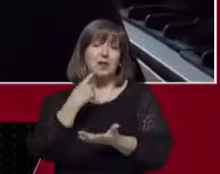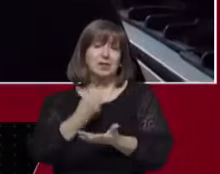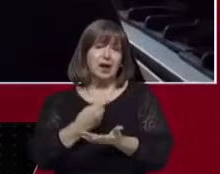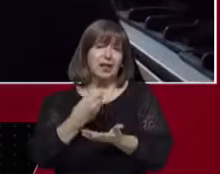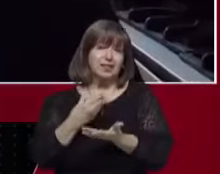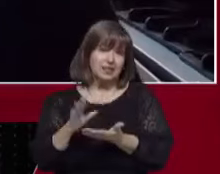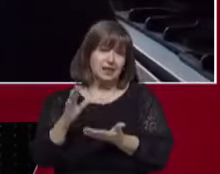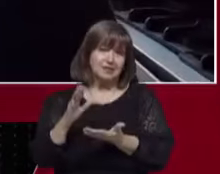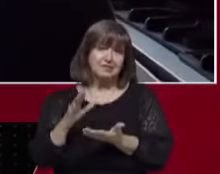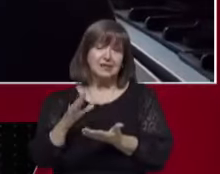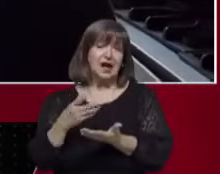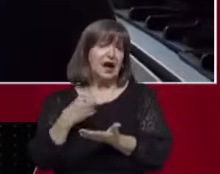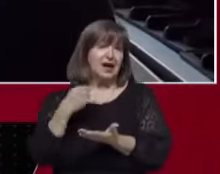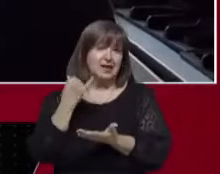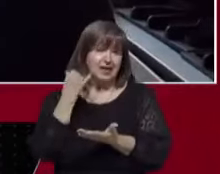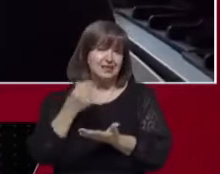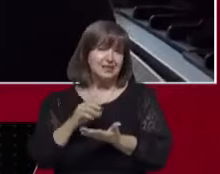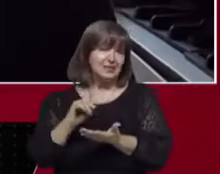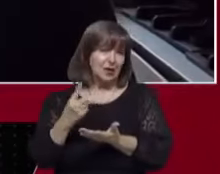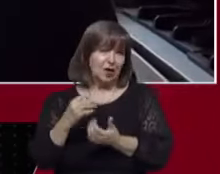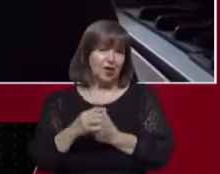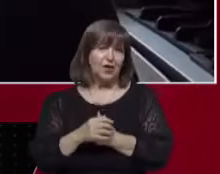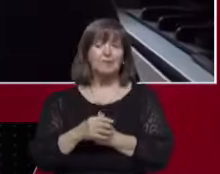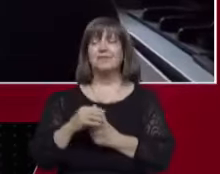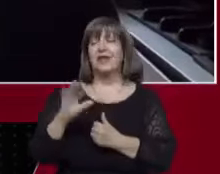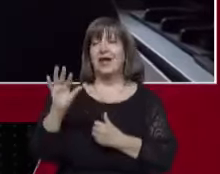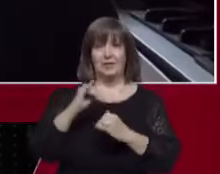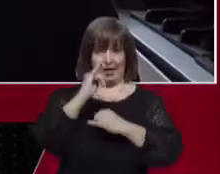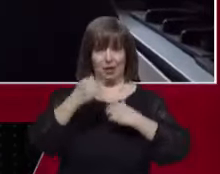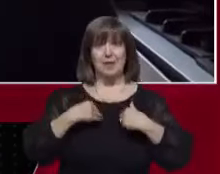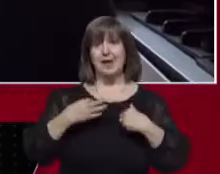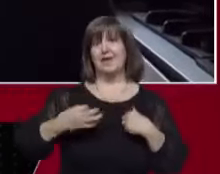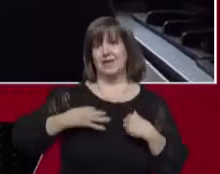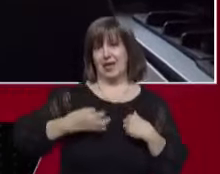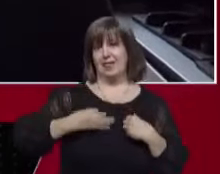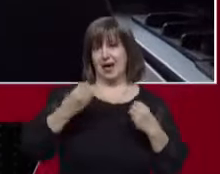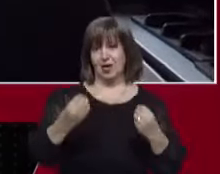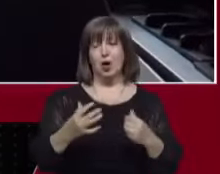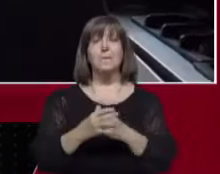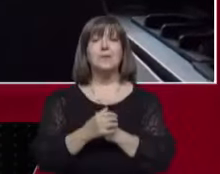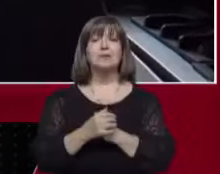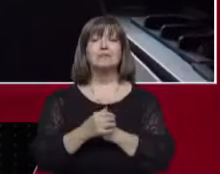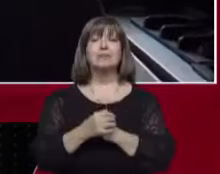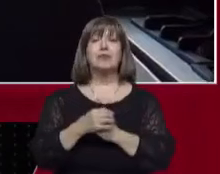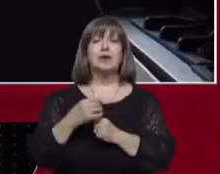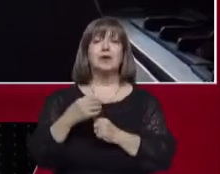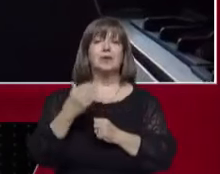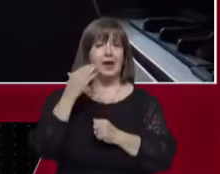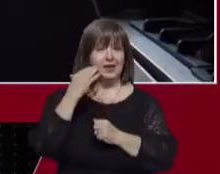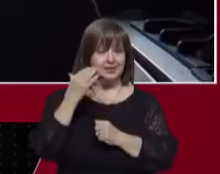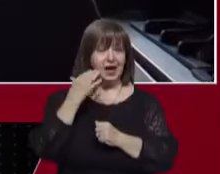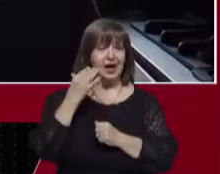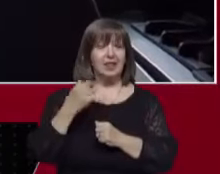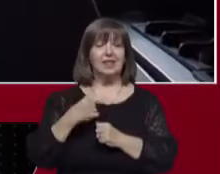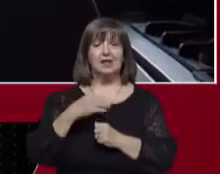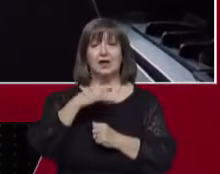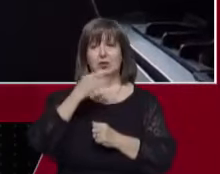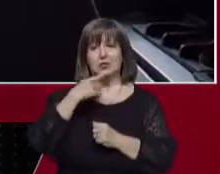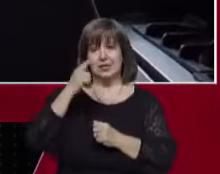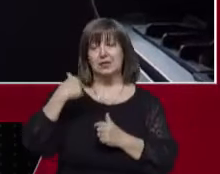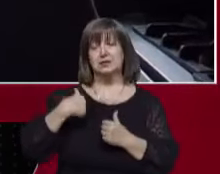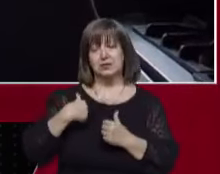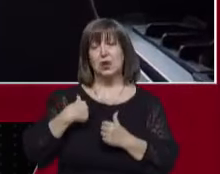esa ayuda. Hola, buenas tardes. Bueno, mi tocar fondo fue muchos años de